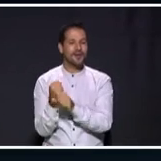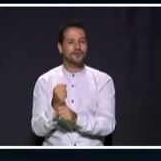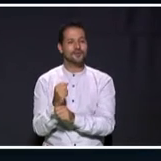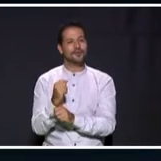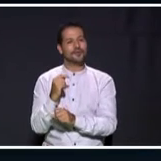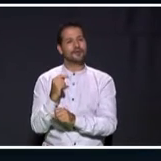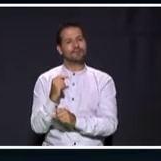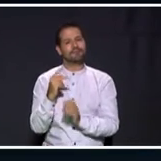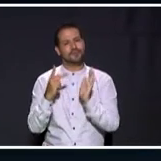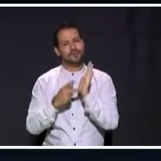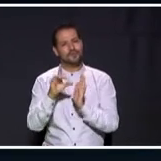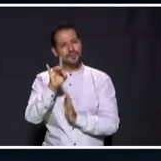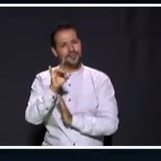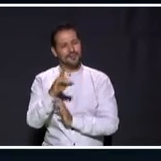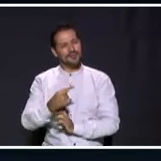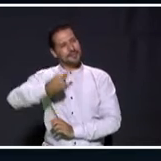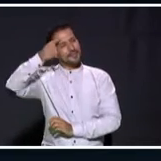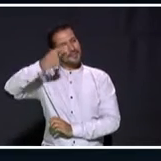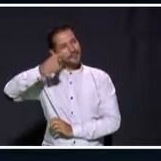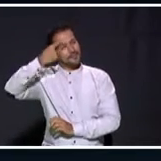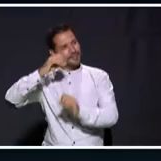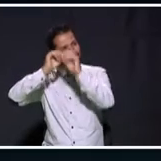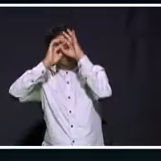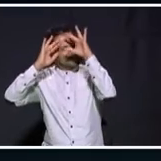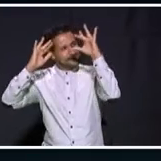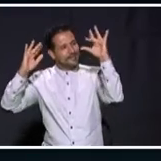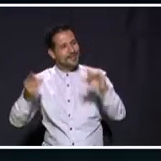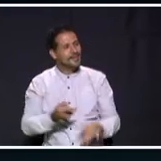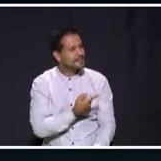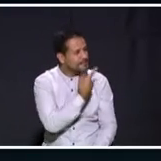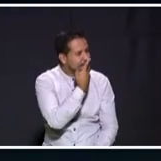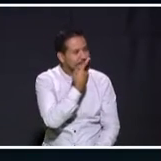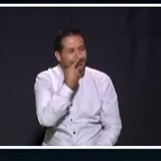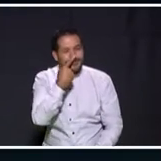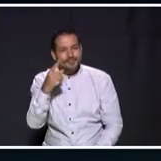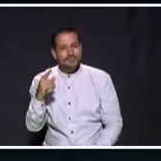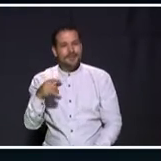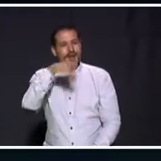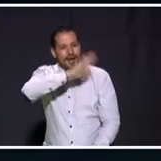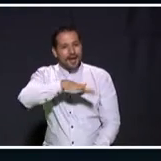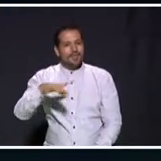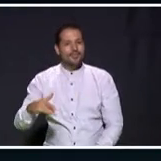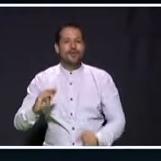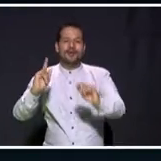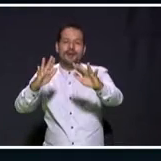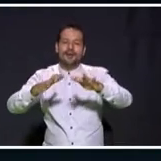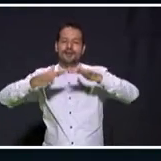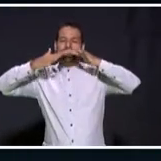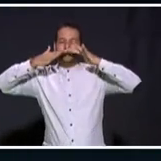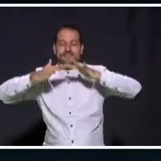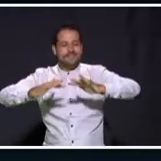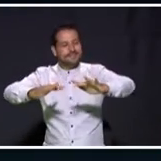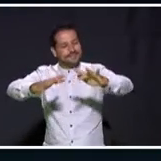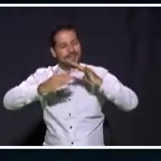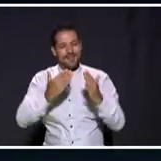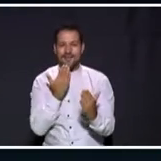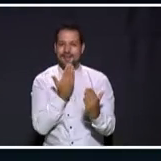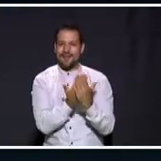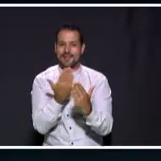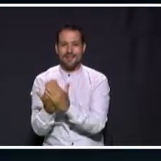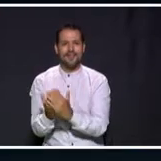nueva oportunidad que ese sueño tiene olor a blanco y verde recorría este territorio agradeciendo los más de 613